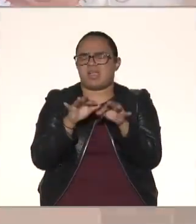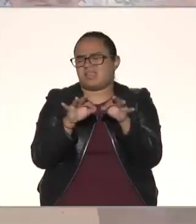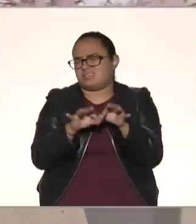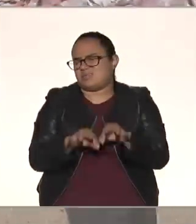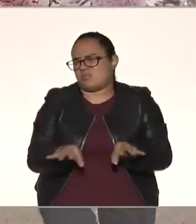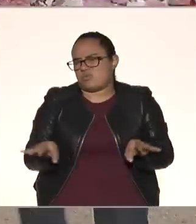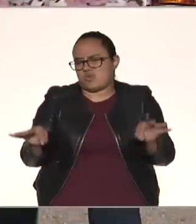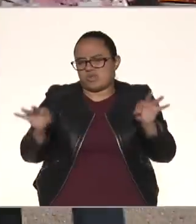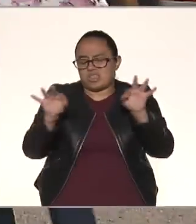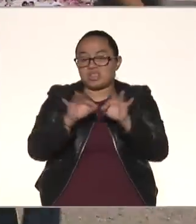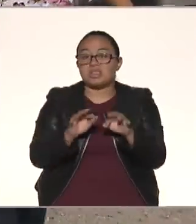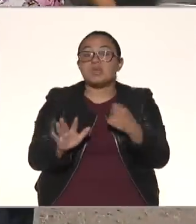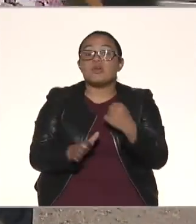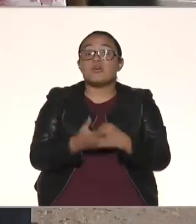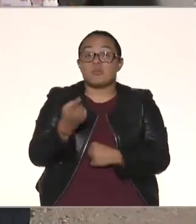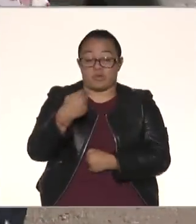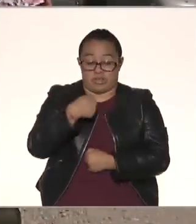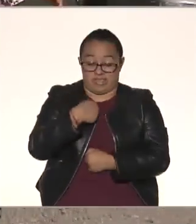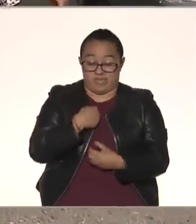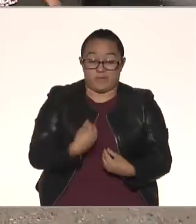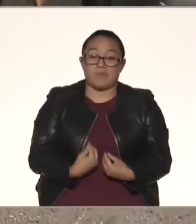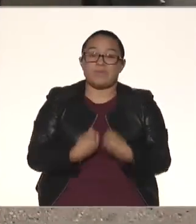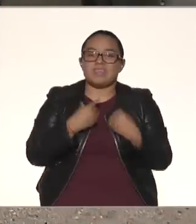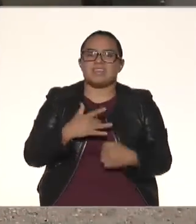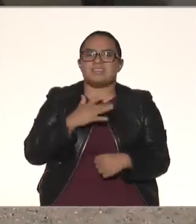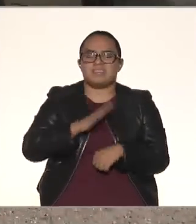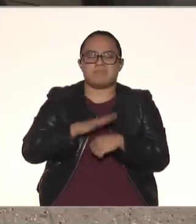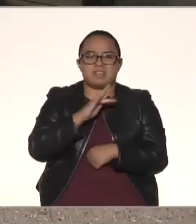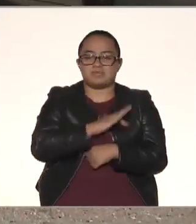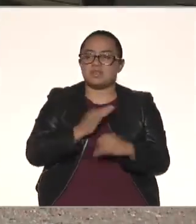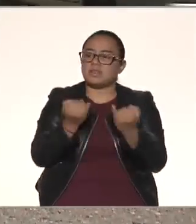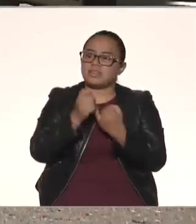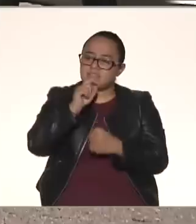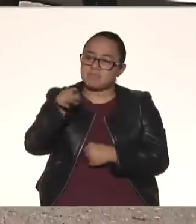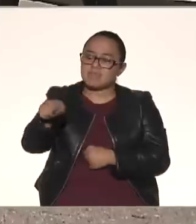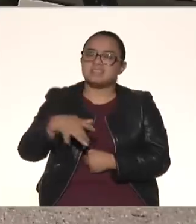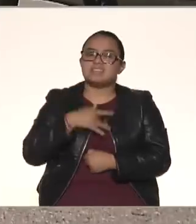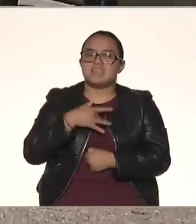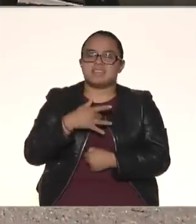porque así mi vida es más feliz, la vida de ella, es más feliz también.